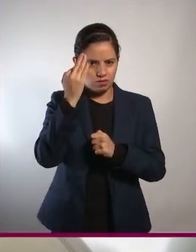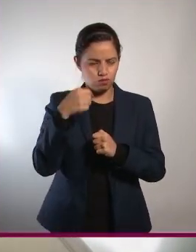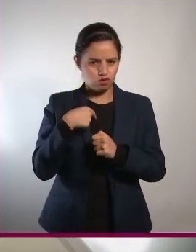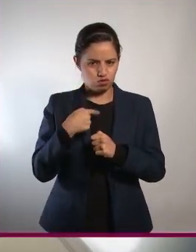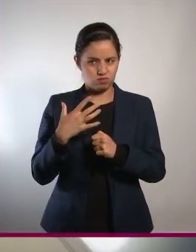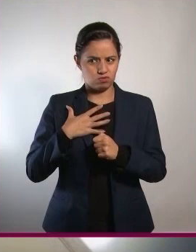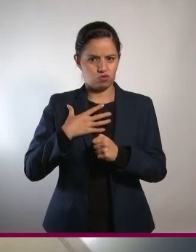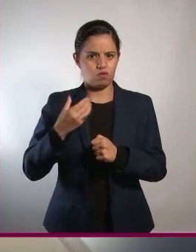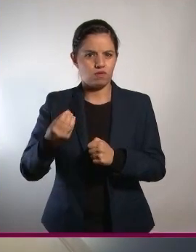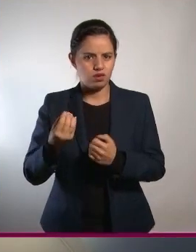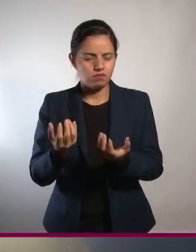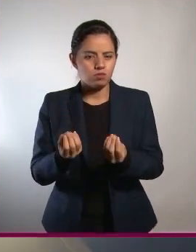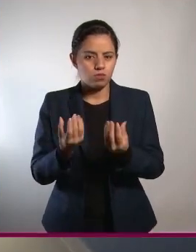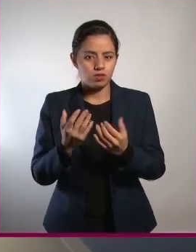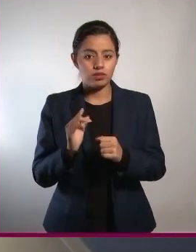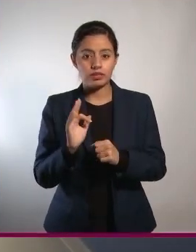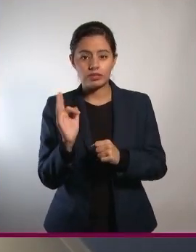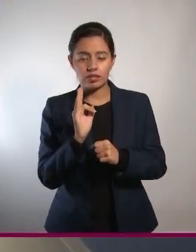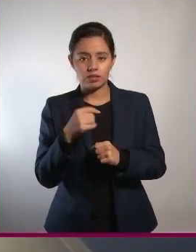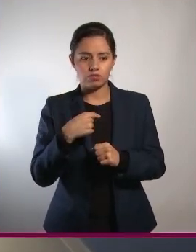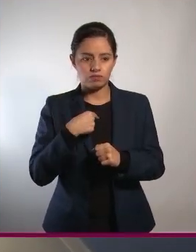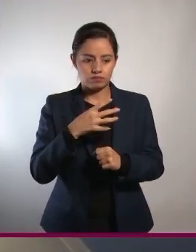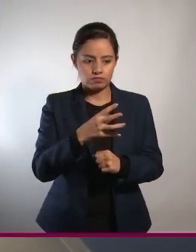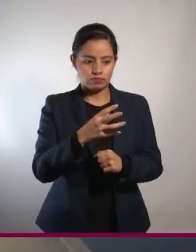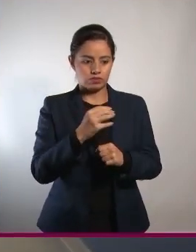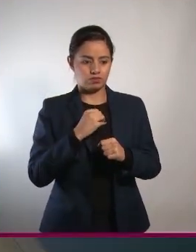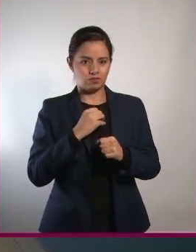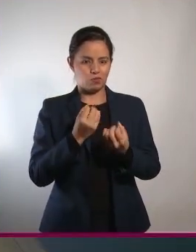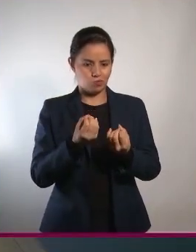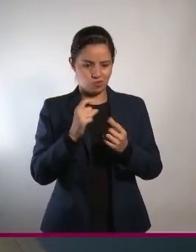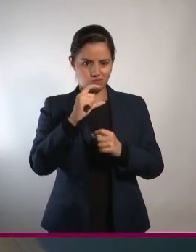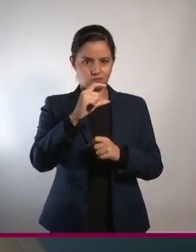¿Qué tanta carga viral hace falta para un contagio?